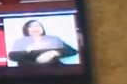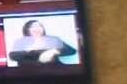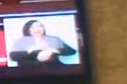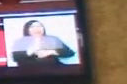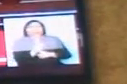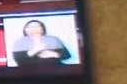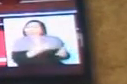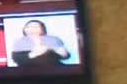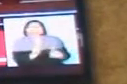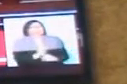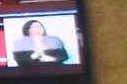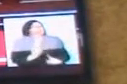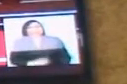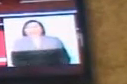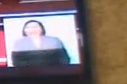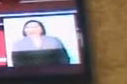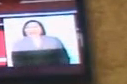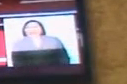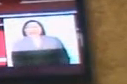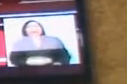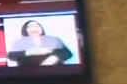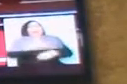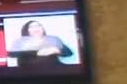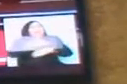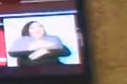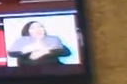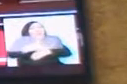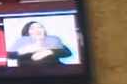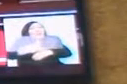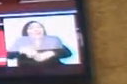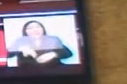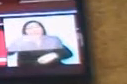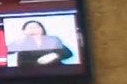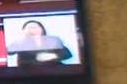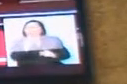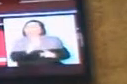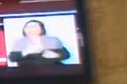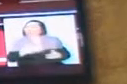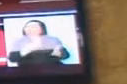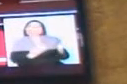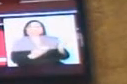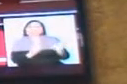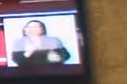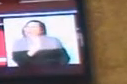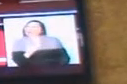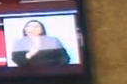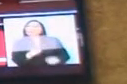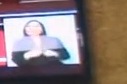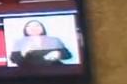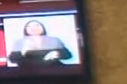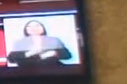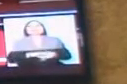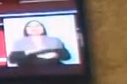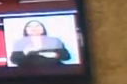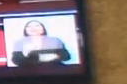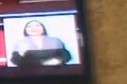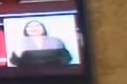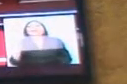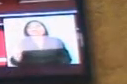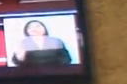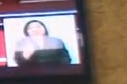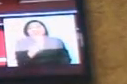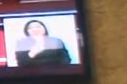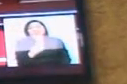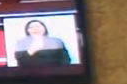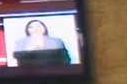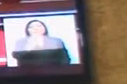no puede esperar. Las regiones de nuestro país no pueden esperar. Pero sobre todo, cada uno de